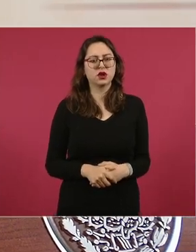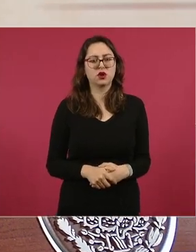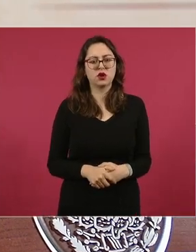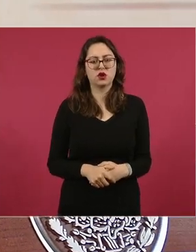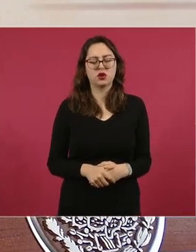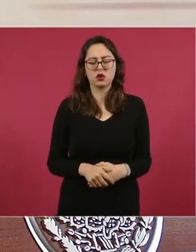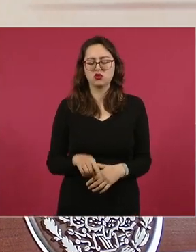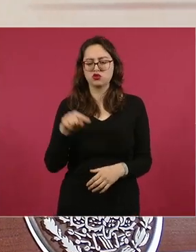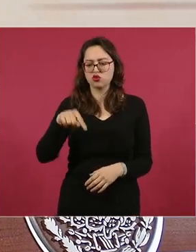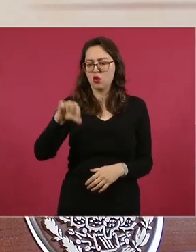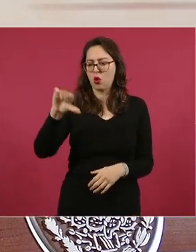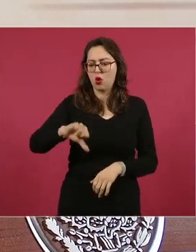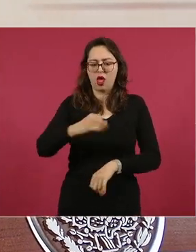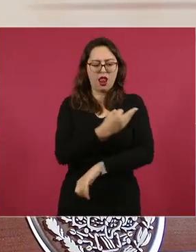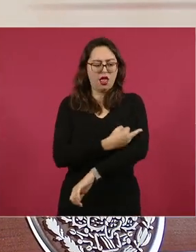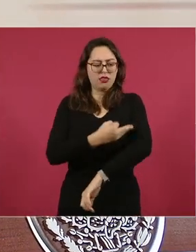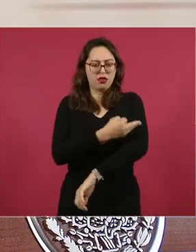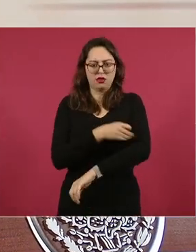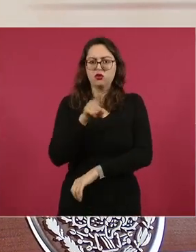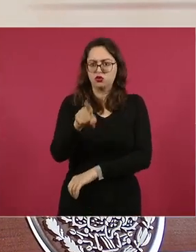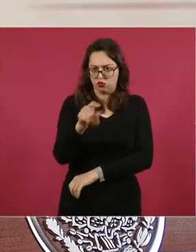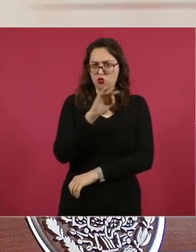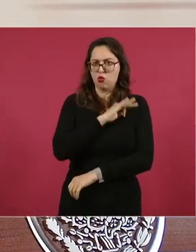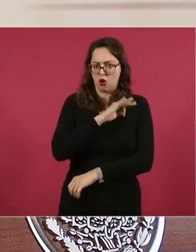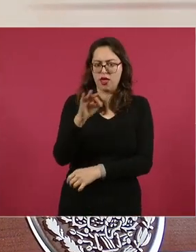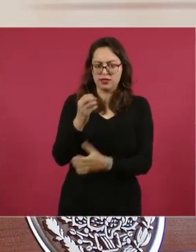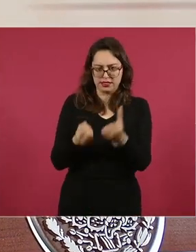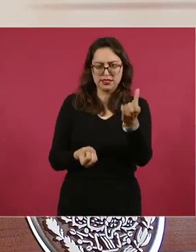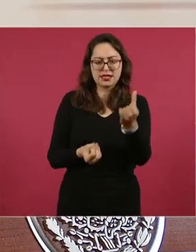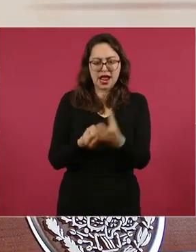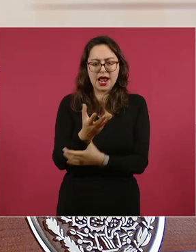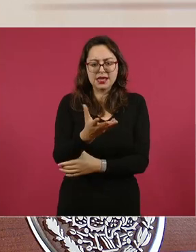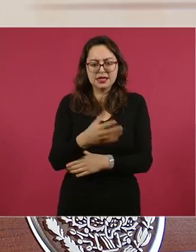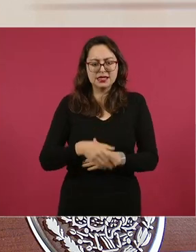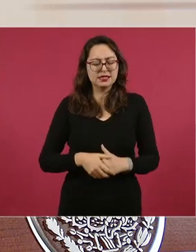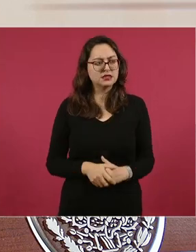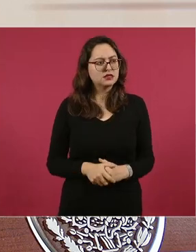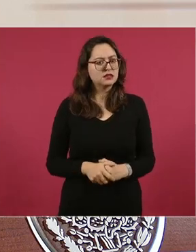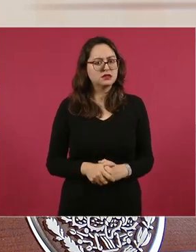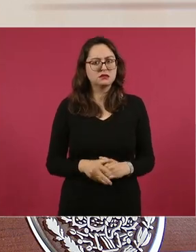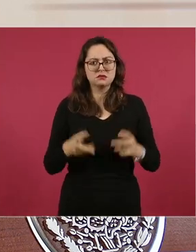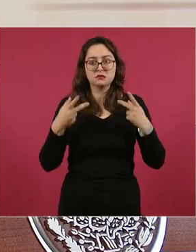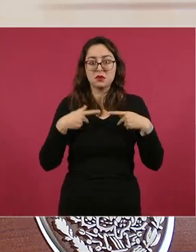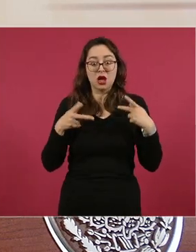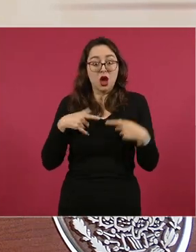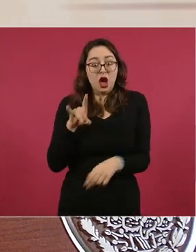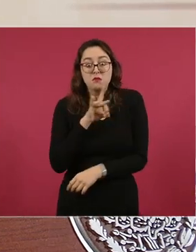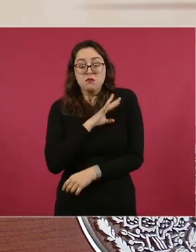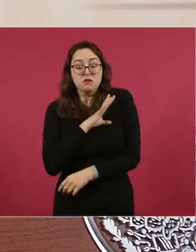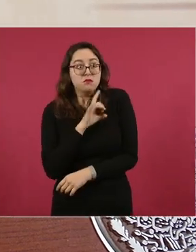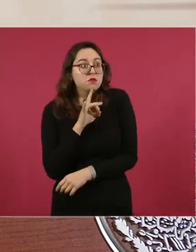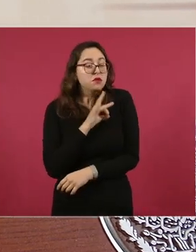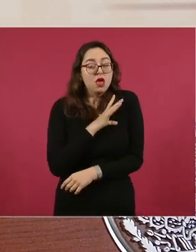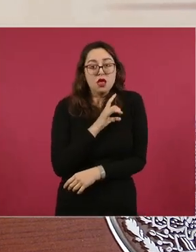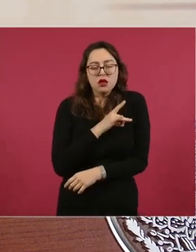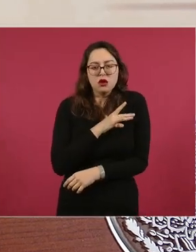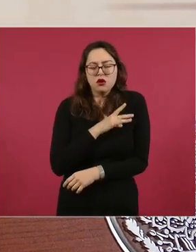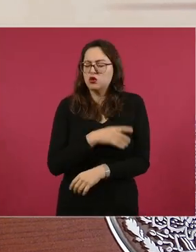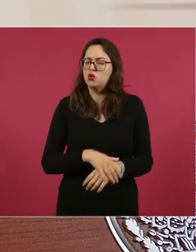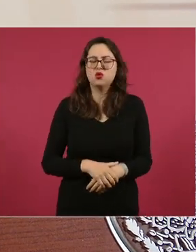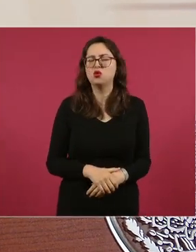sales en la tarde, aquí, vas a ver cuánta gente es en la calle.